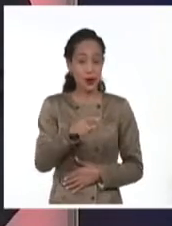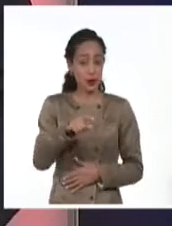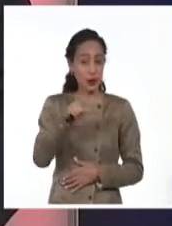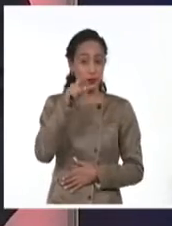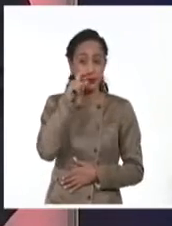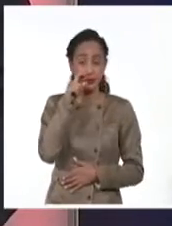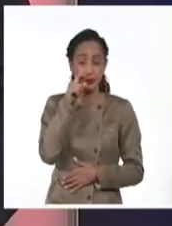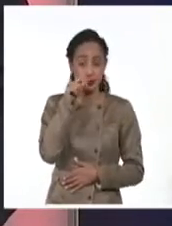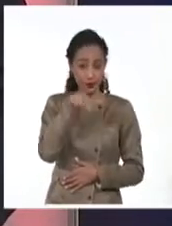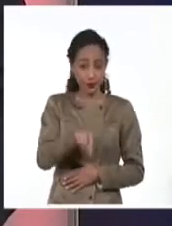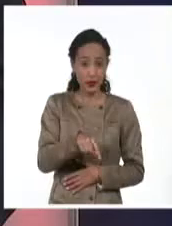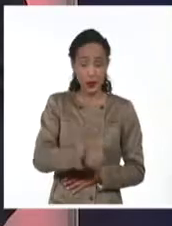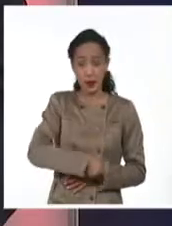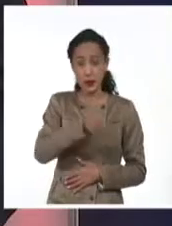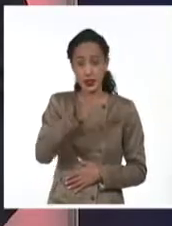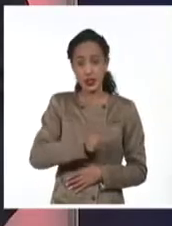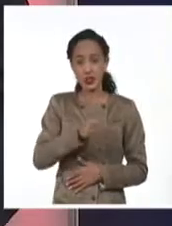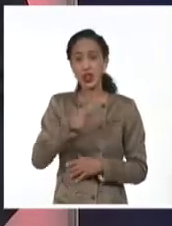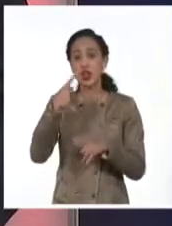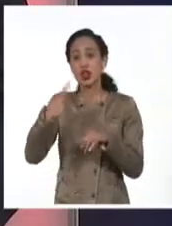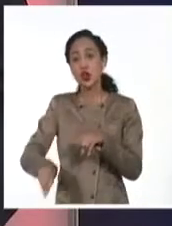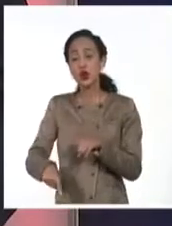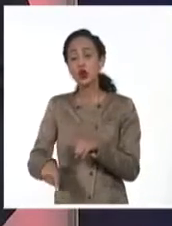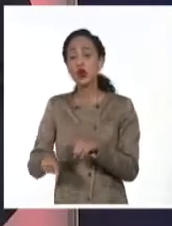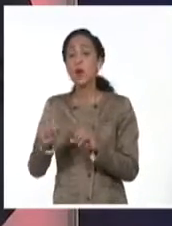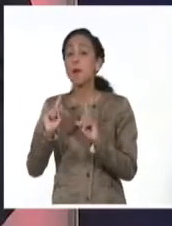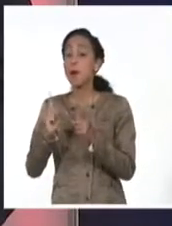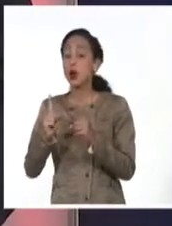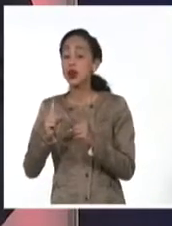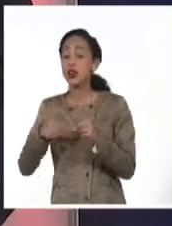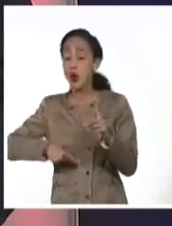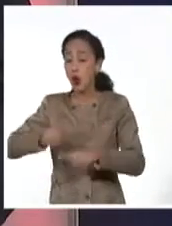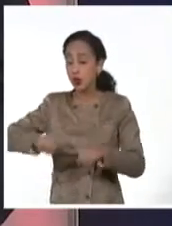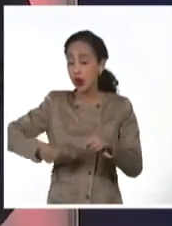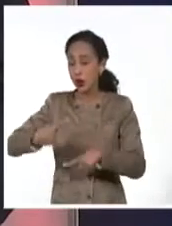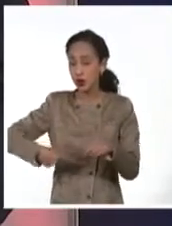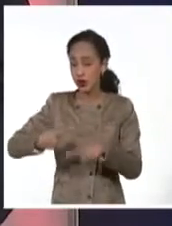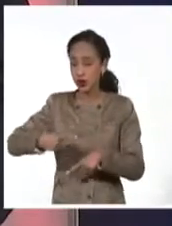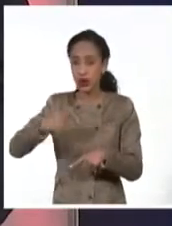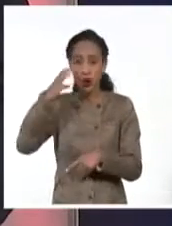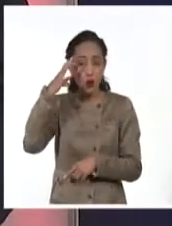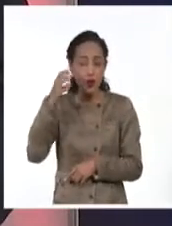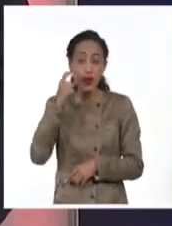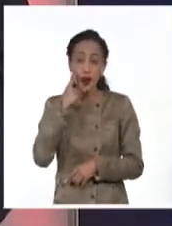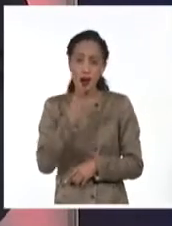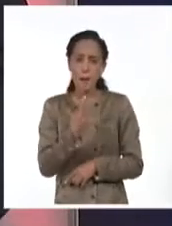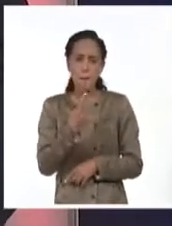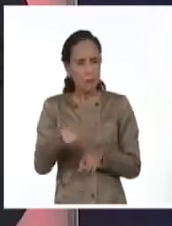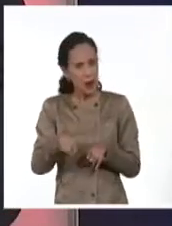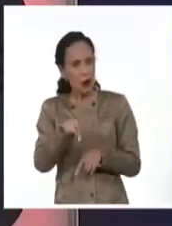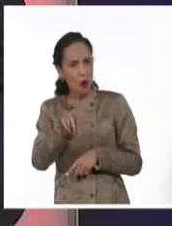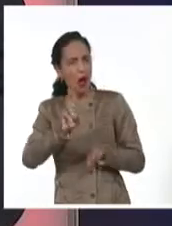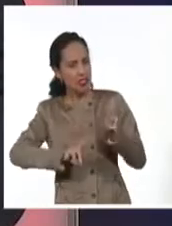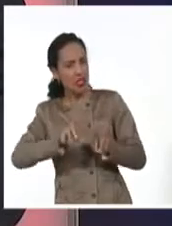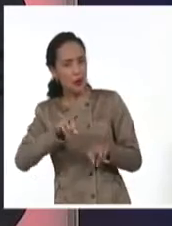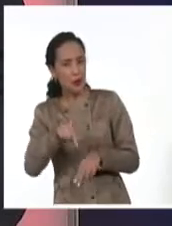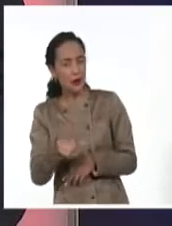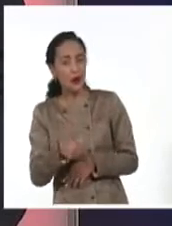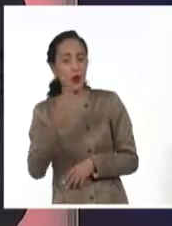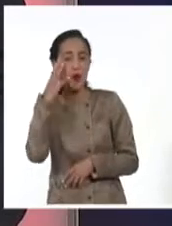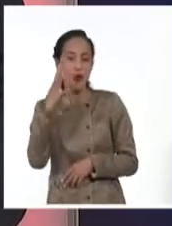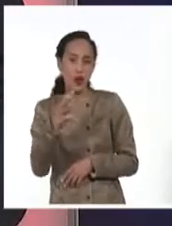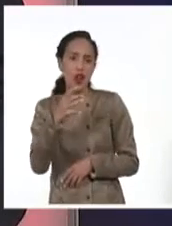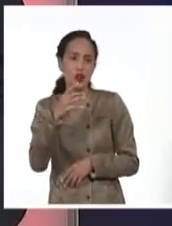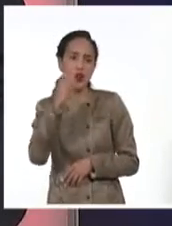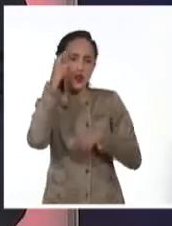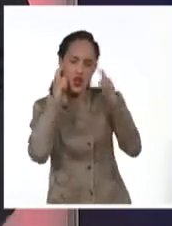Miraflores y que siempre ha sido así, y por otro, los políticos opositores que han reconocido al gobierno chavista. En segundo lugar, esa